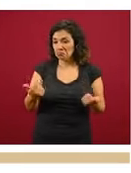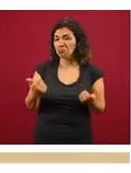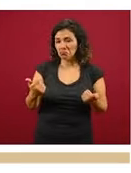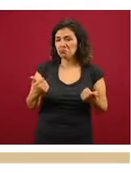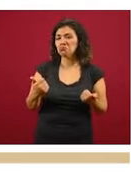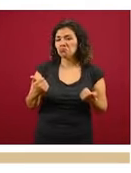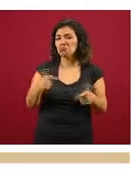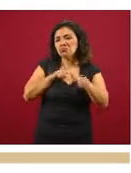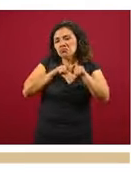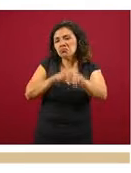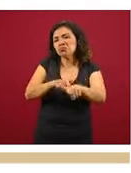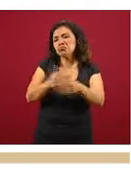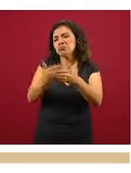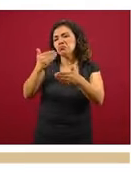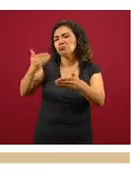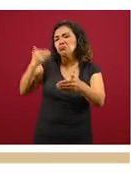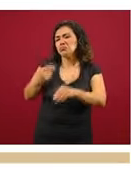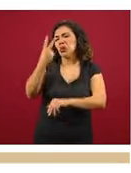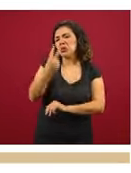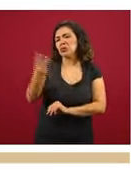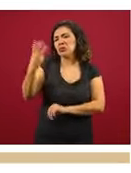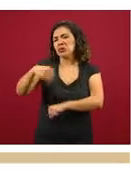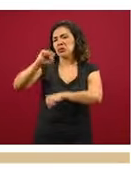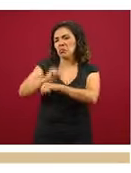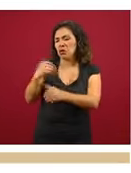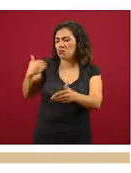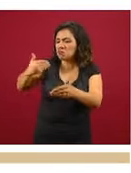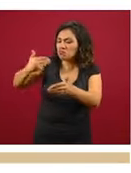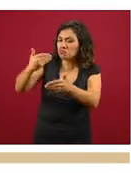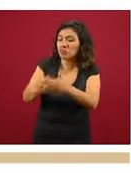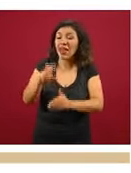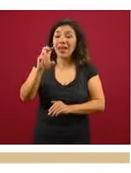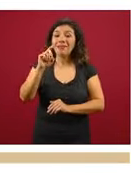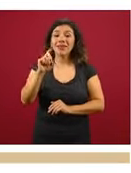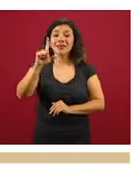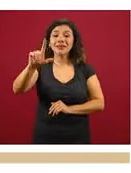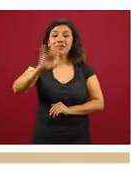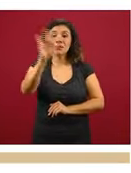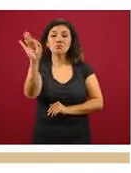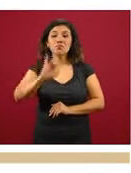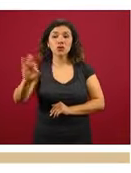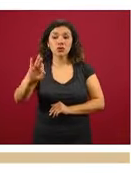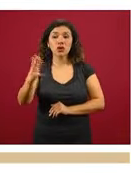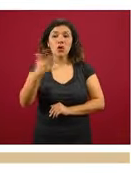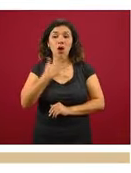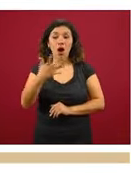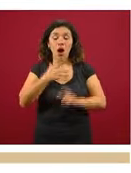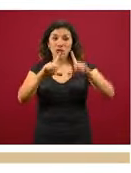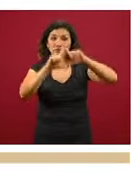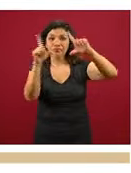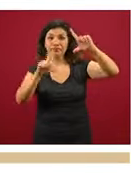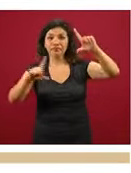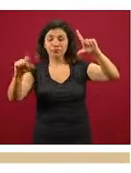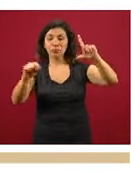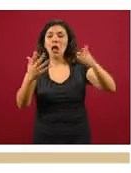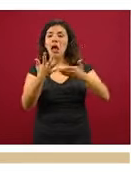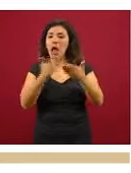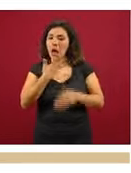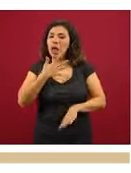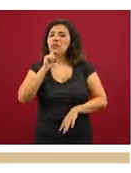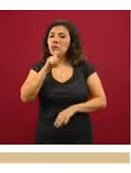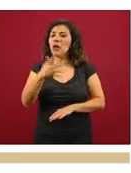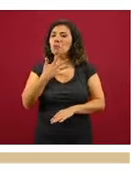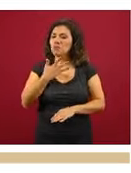muy estable durante las últimas 2-3 semanas ya, 37% a nivel nacional, y también tenemos ya un poco más